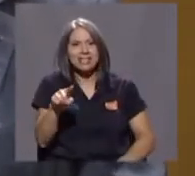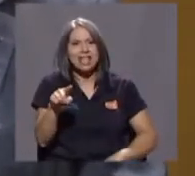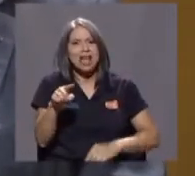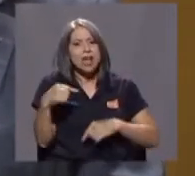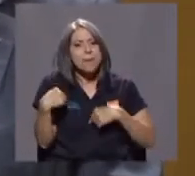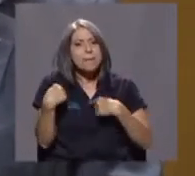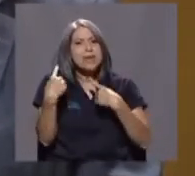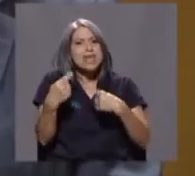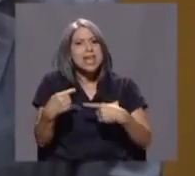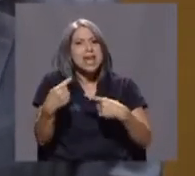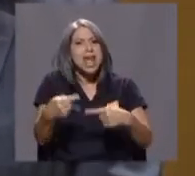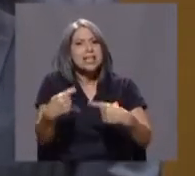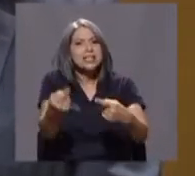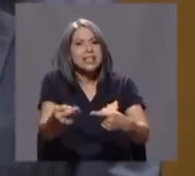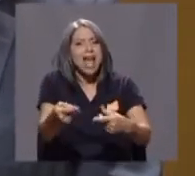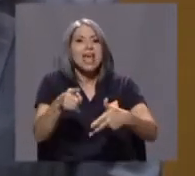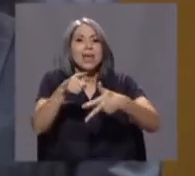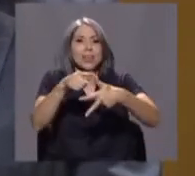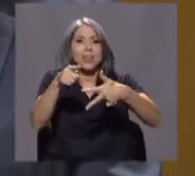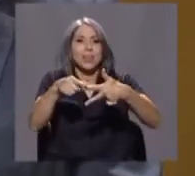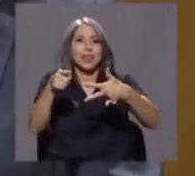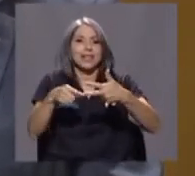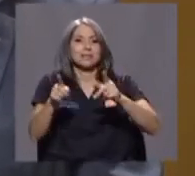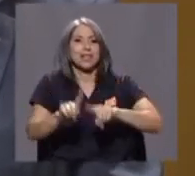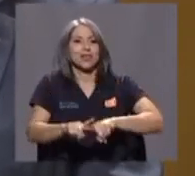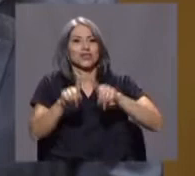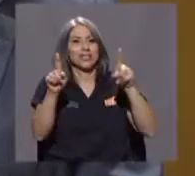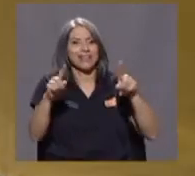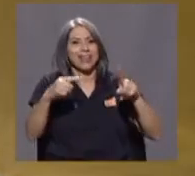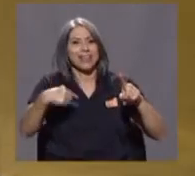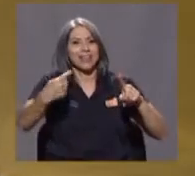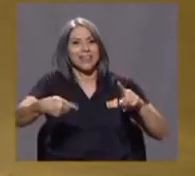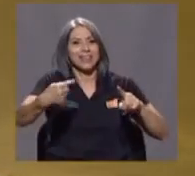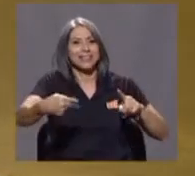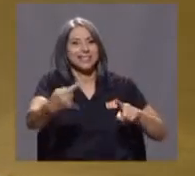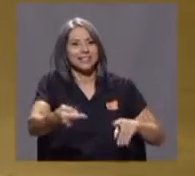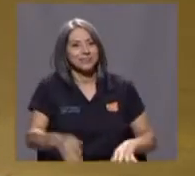3 periodos diferentes. Sí. Tal vez con eso, don Rubén,